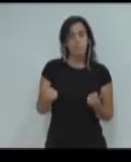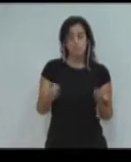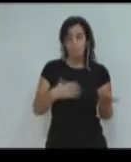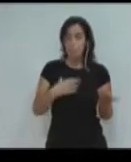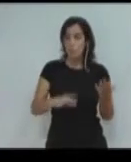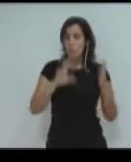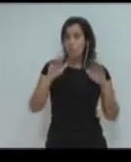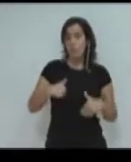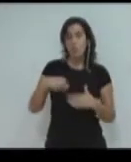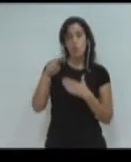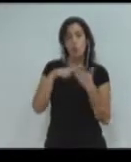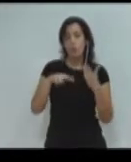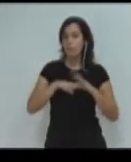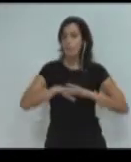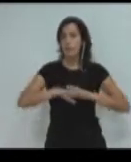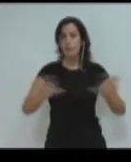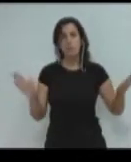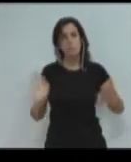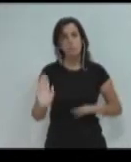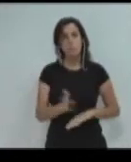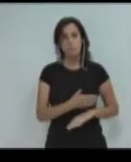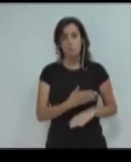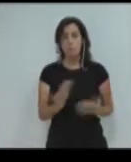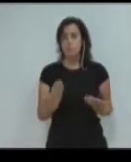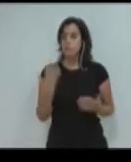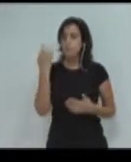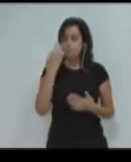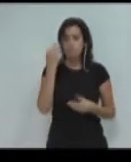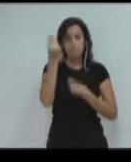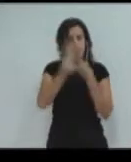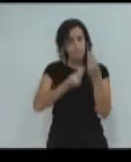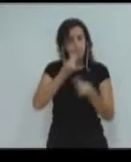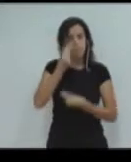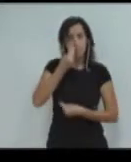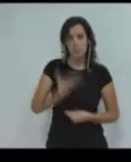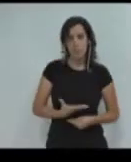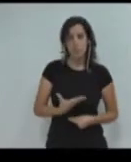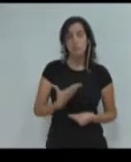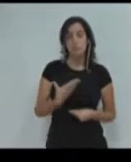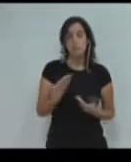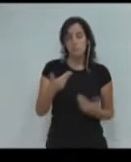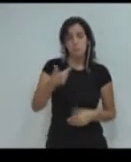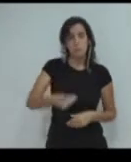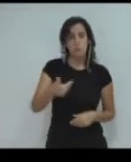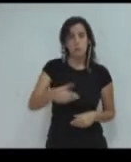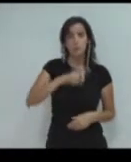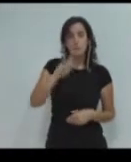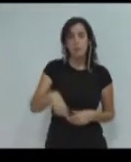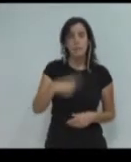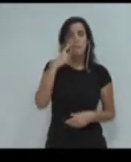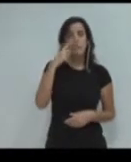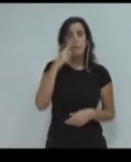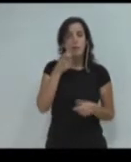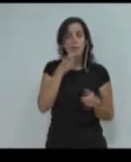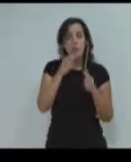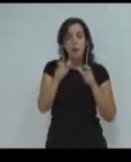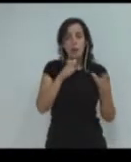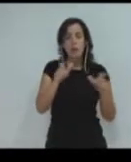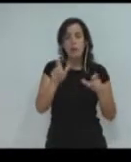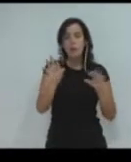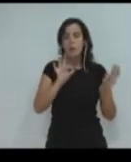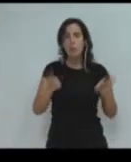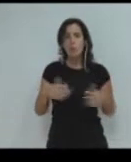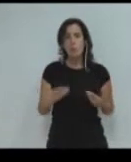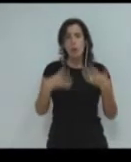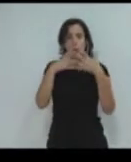podré dejar de leer. Entonces hay que darle muchas vueltas a esa cuestión y es muy importante también qué palabras se seleccionan, qué estructuras